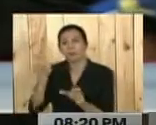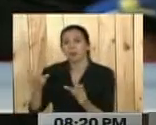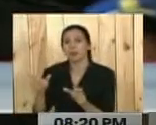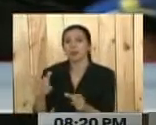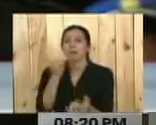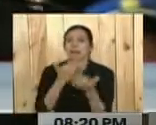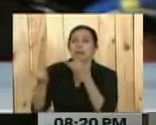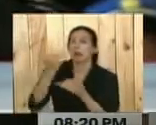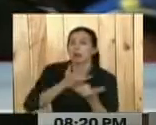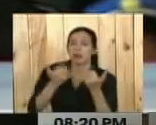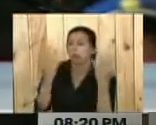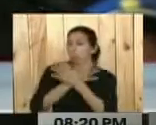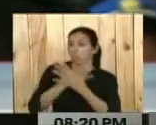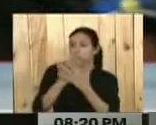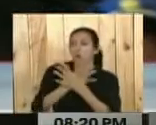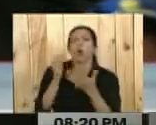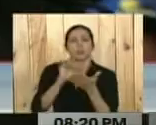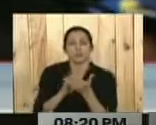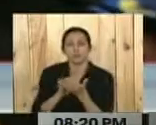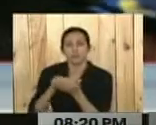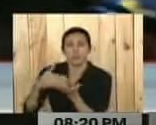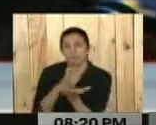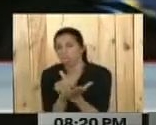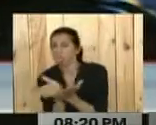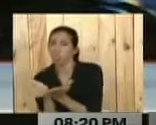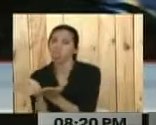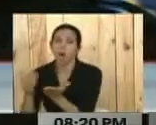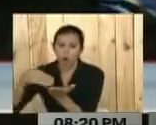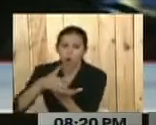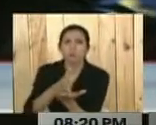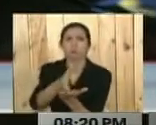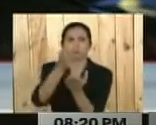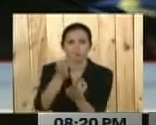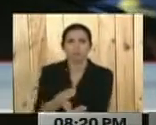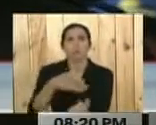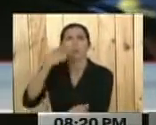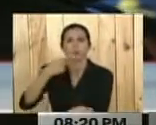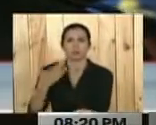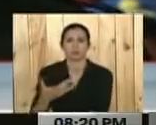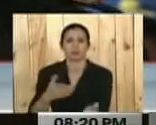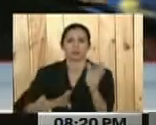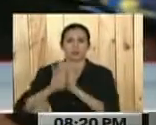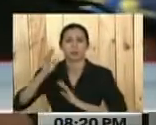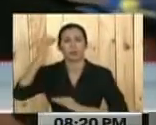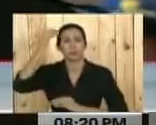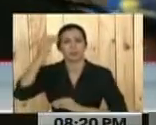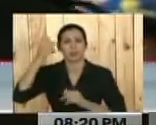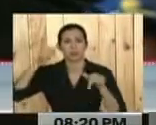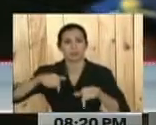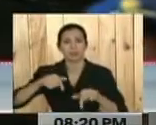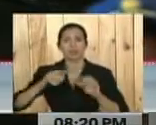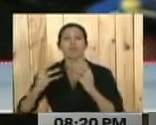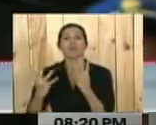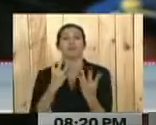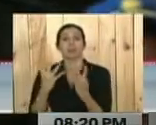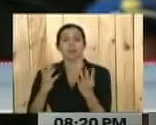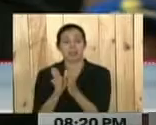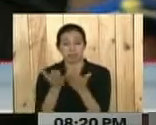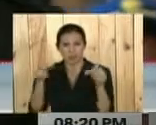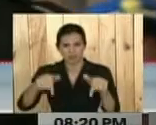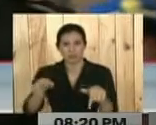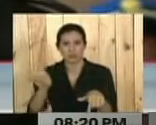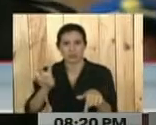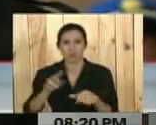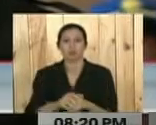volviesen a las riendas de la política y a desarrollar el pensamiento. Y creo que la Feria del Libro hoy, en este momento en el país, es